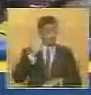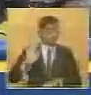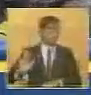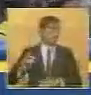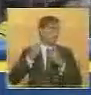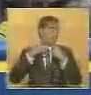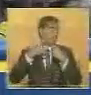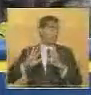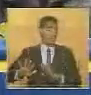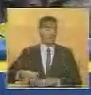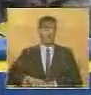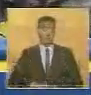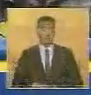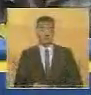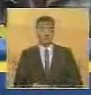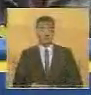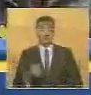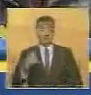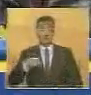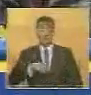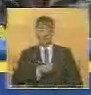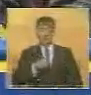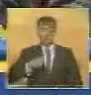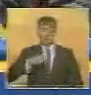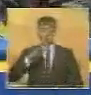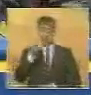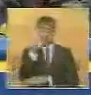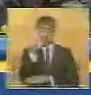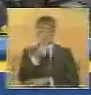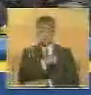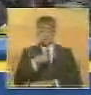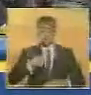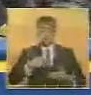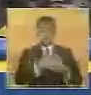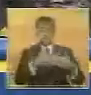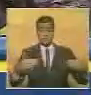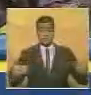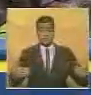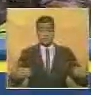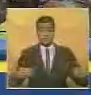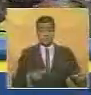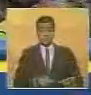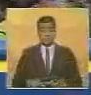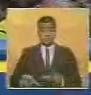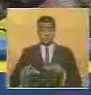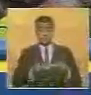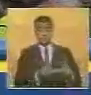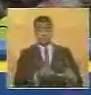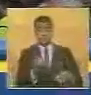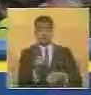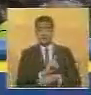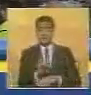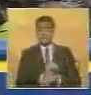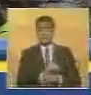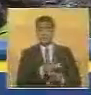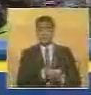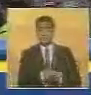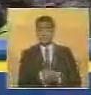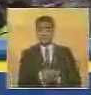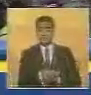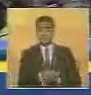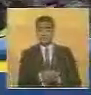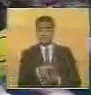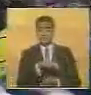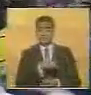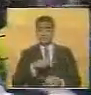espalda y la ha abandonado. Y tenemos el compromiso de hacer nuestra frontera el lugar del dinamismo y de la integración